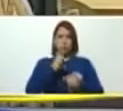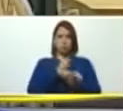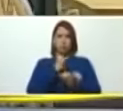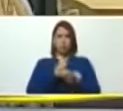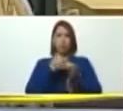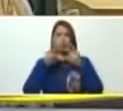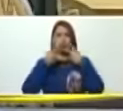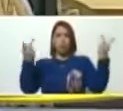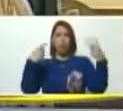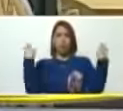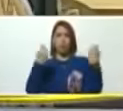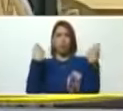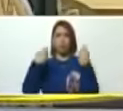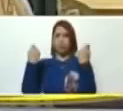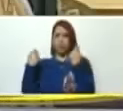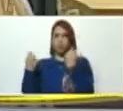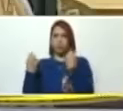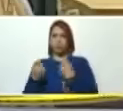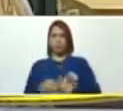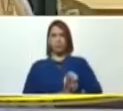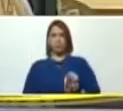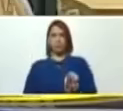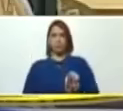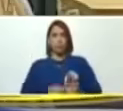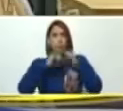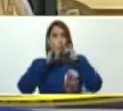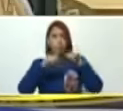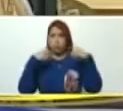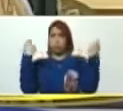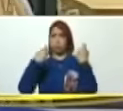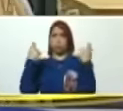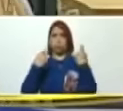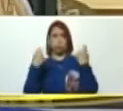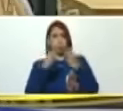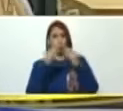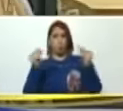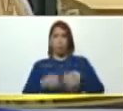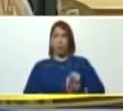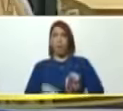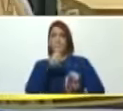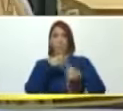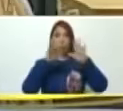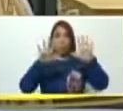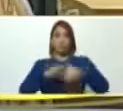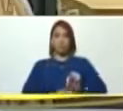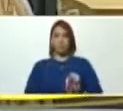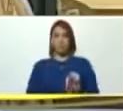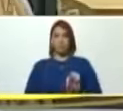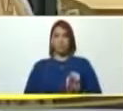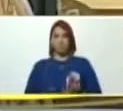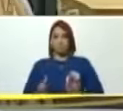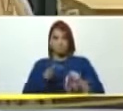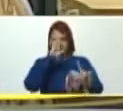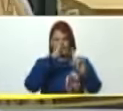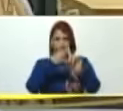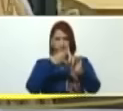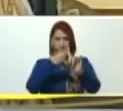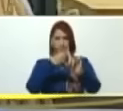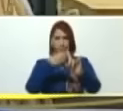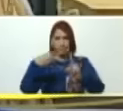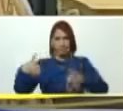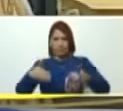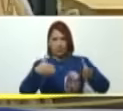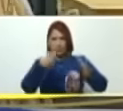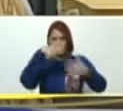por medios, por redes, que corra por todo lado. El 1x10 es el